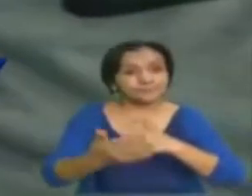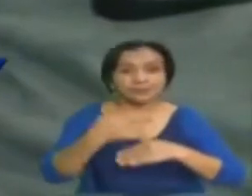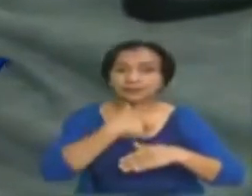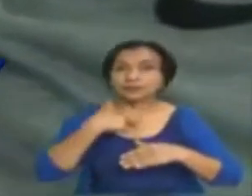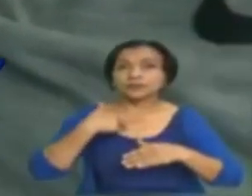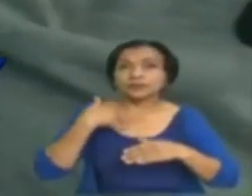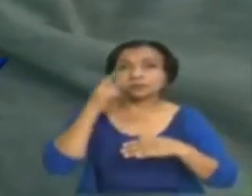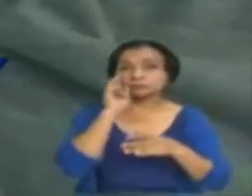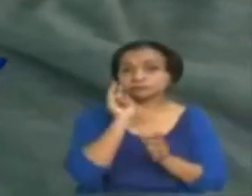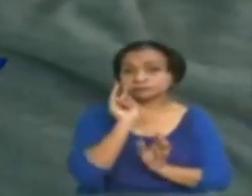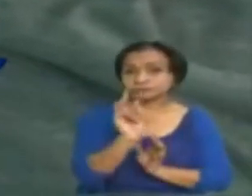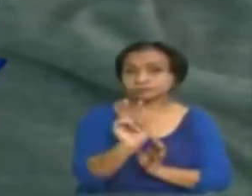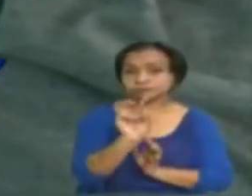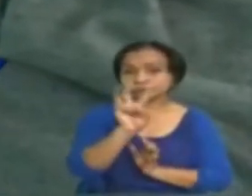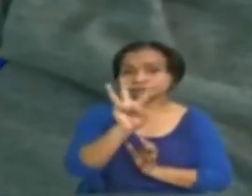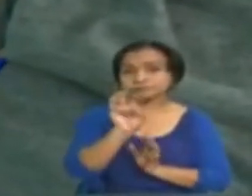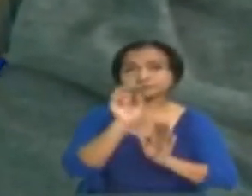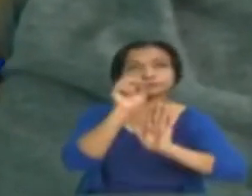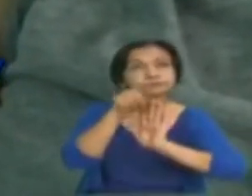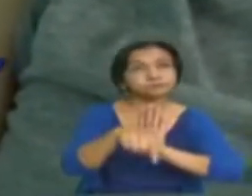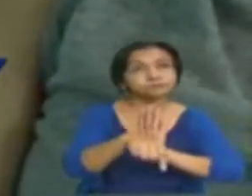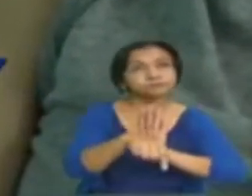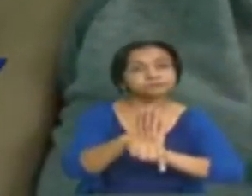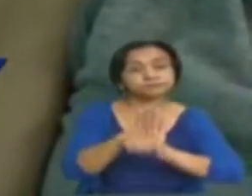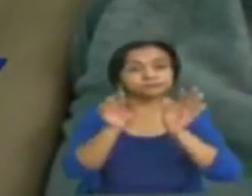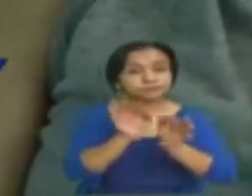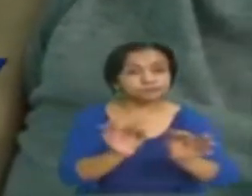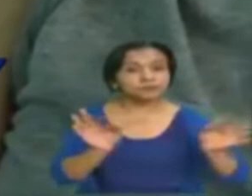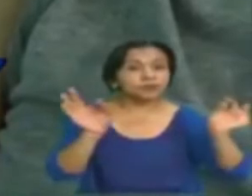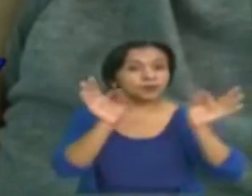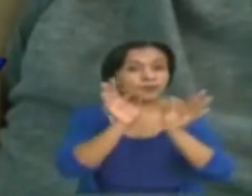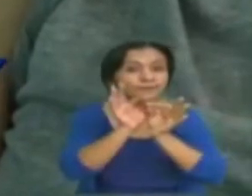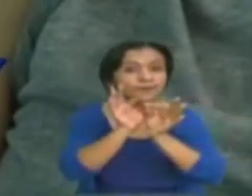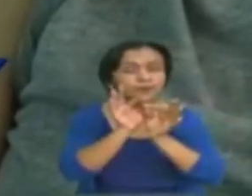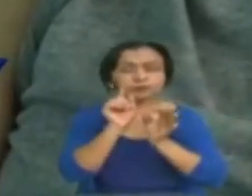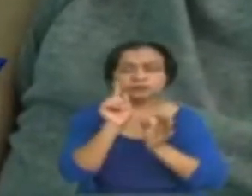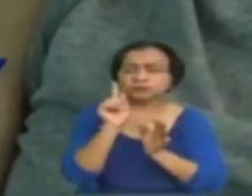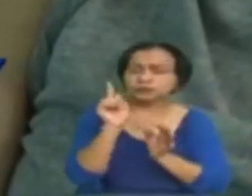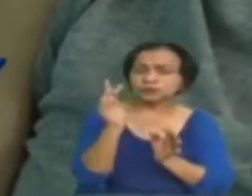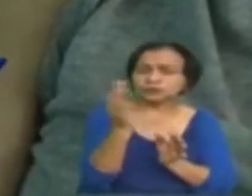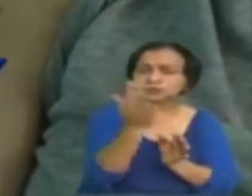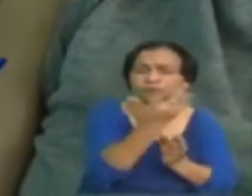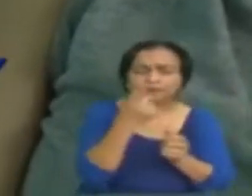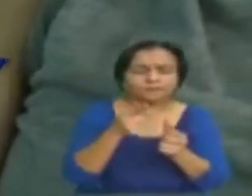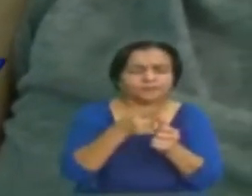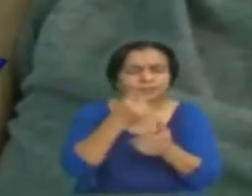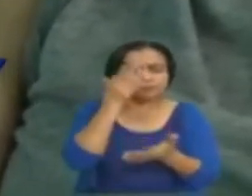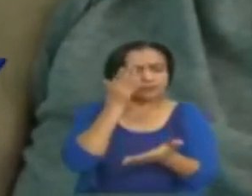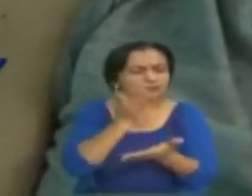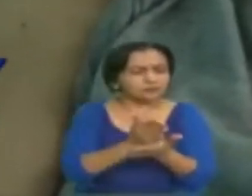sobre países que han tenido una cobertura casi total de vacunación con una y otra dosis y sin